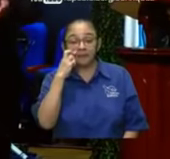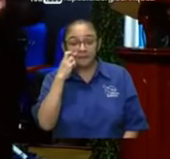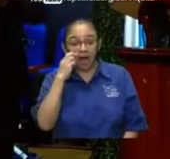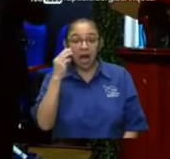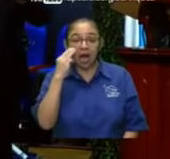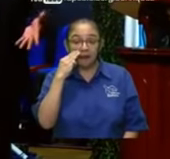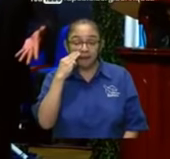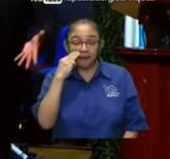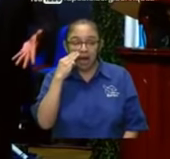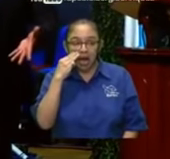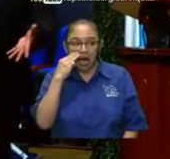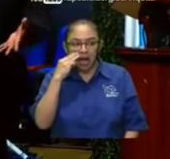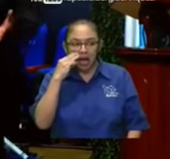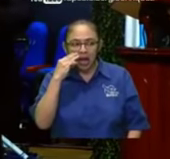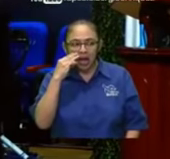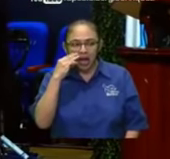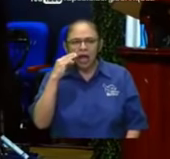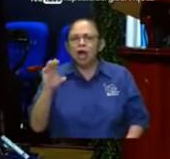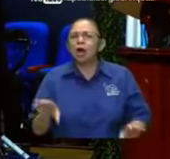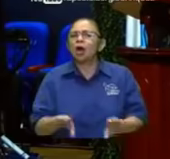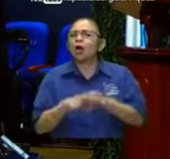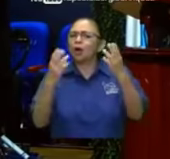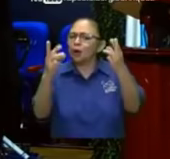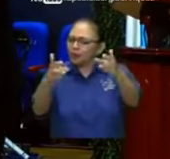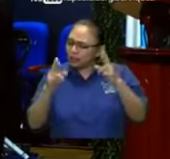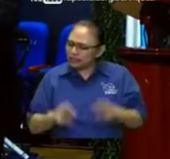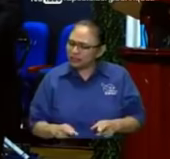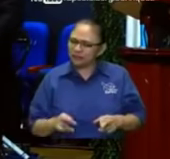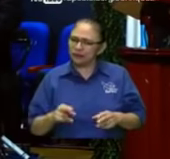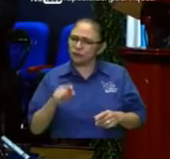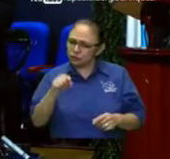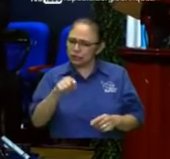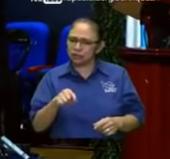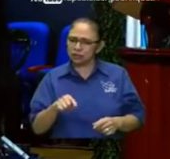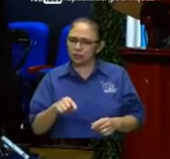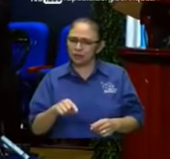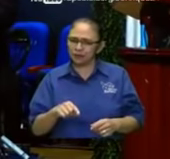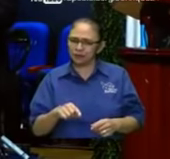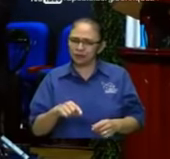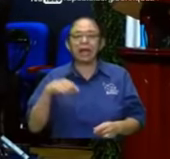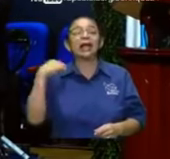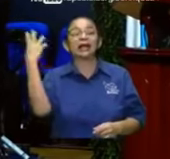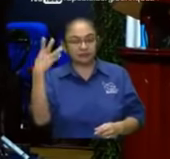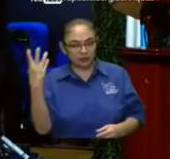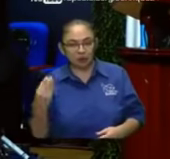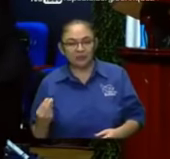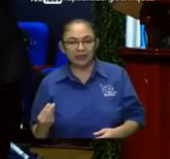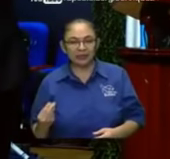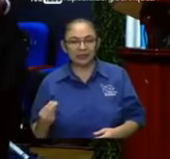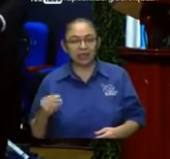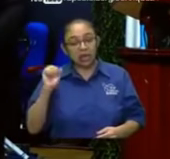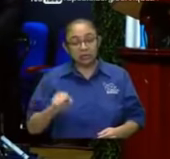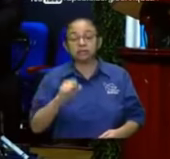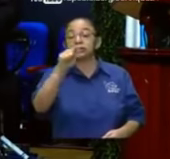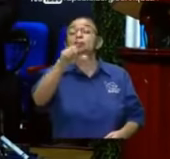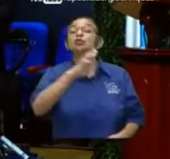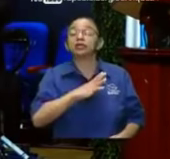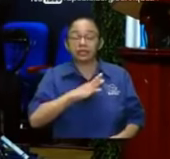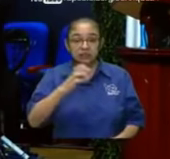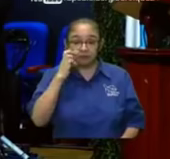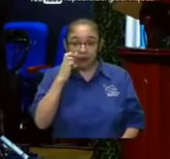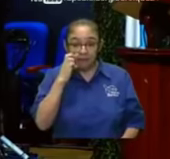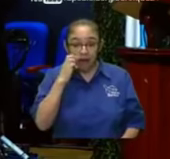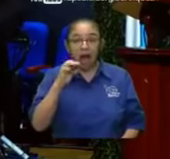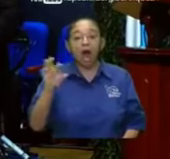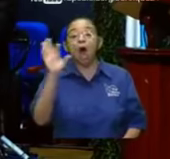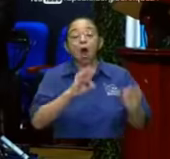nuestra condición de hijos en relación a un padre espiritual, renovar nuestra situación si tienes tu padre